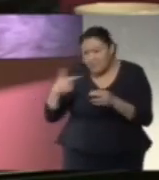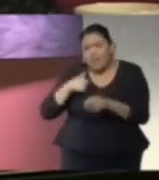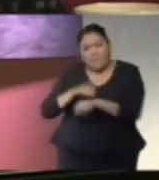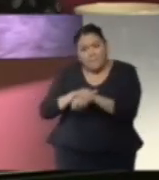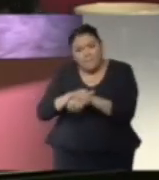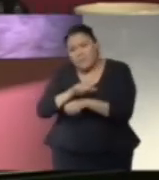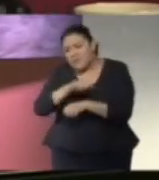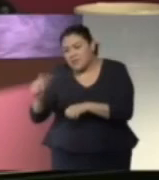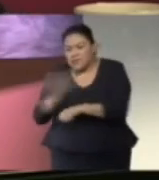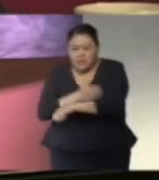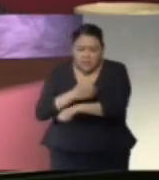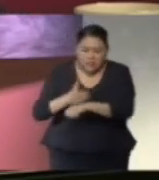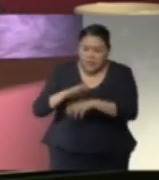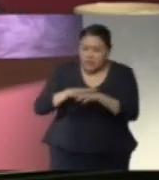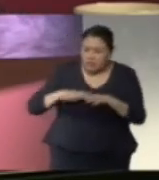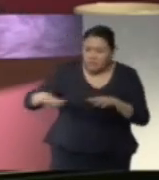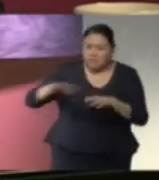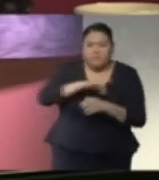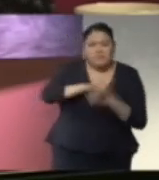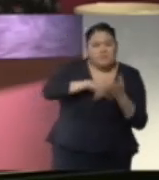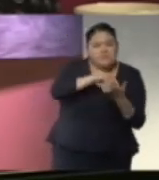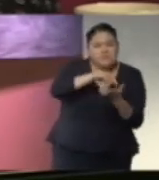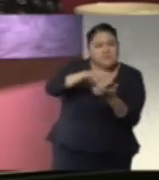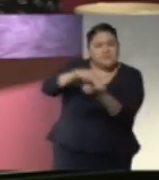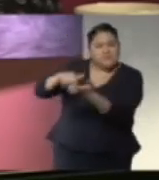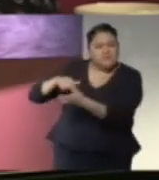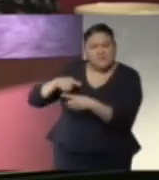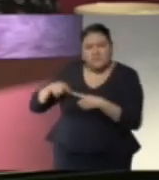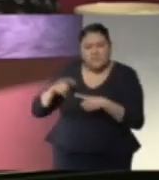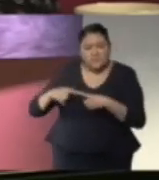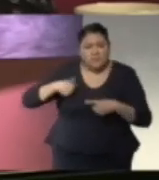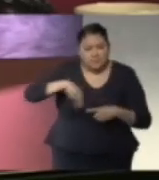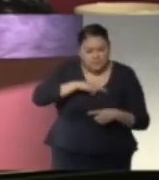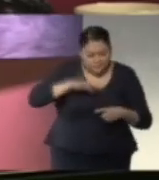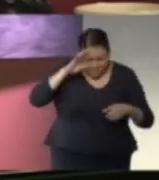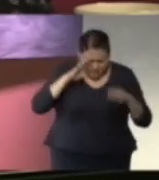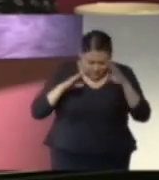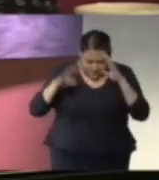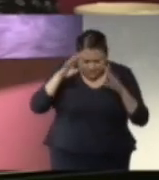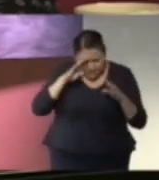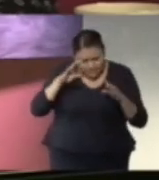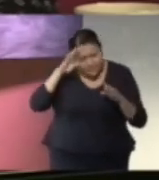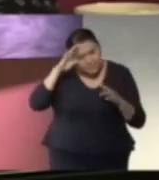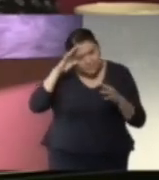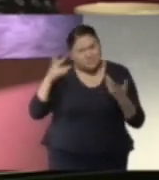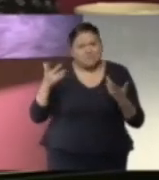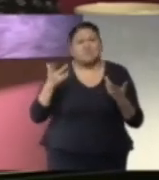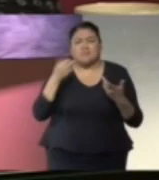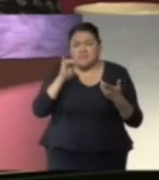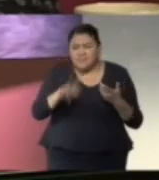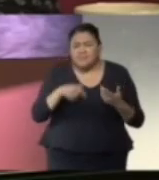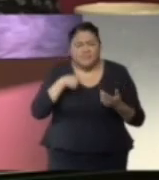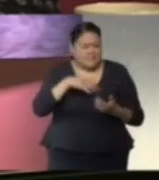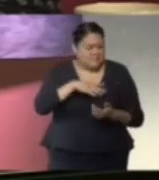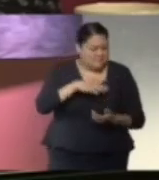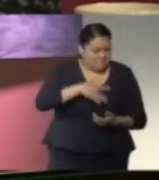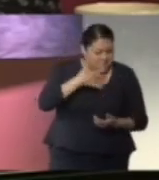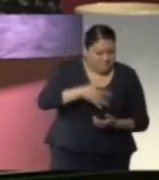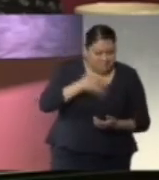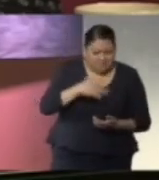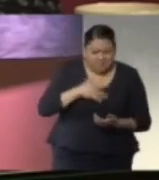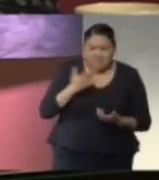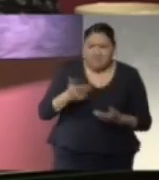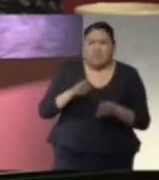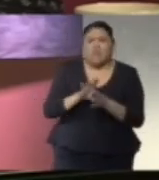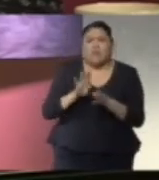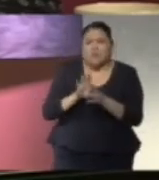amigos, ¿no?, la comunidad, el deporte, desde cualquier espacio tenemos que estar discutiendo, ¿no? Todos estos temas